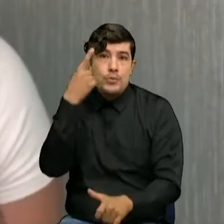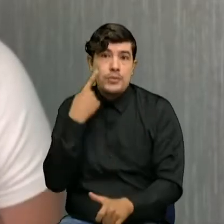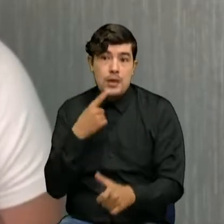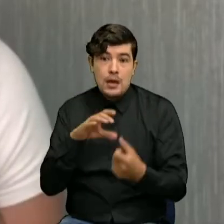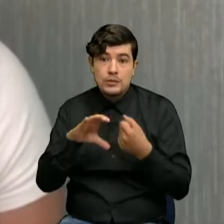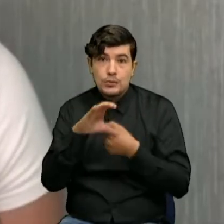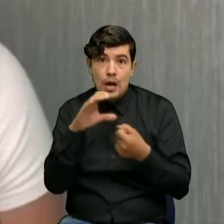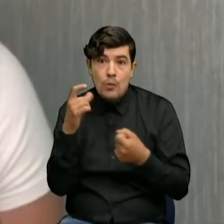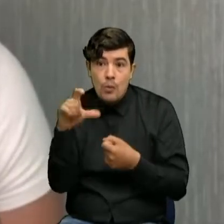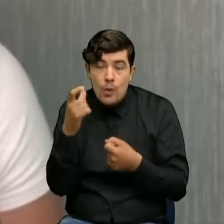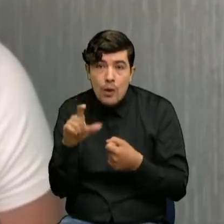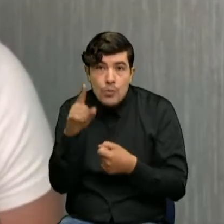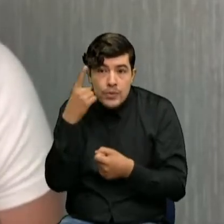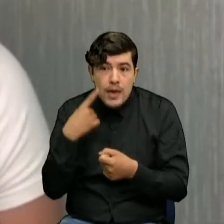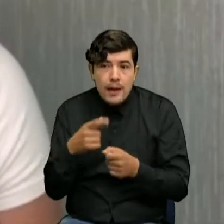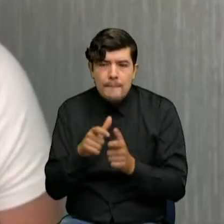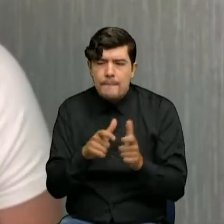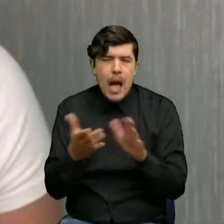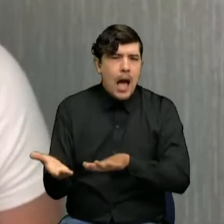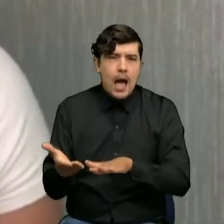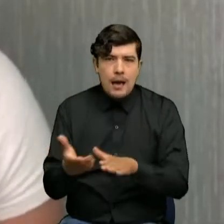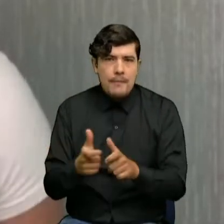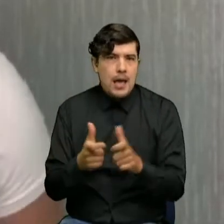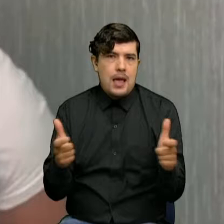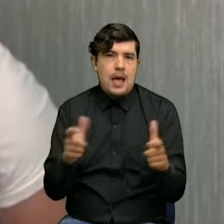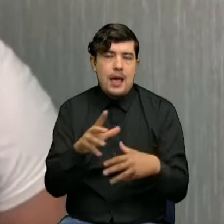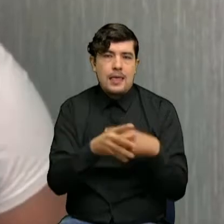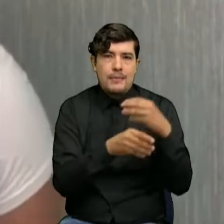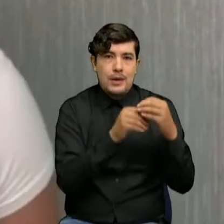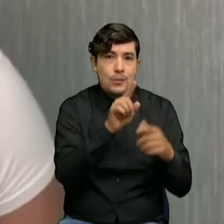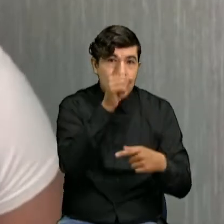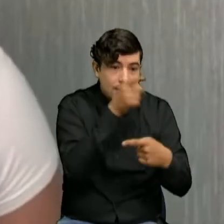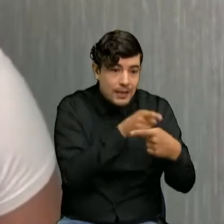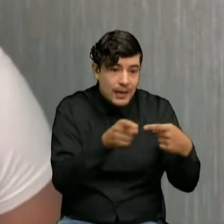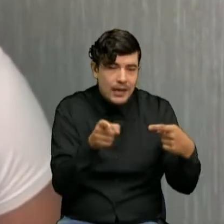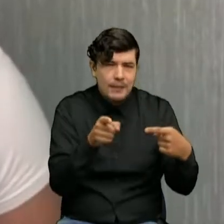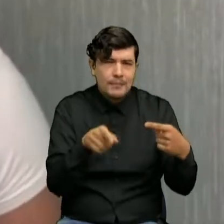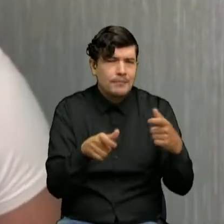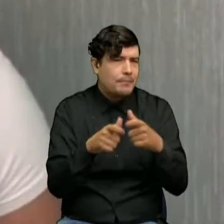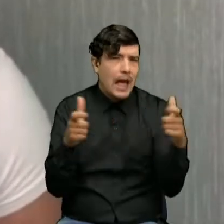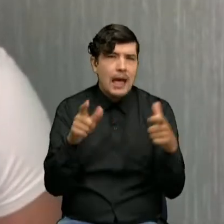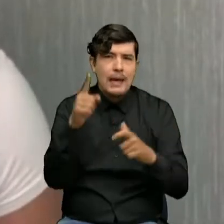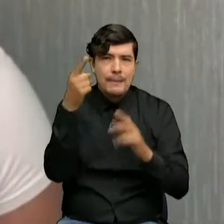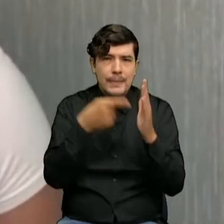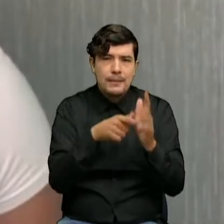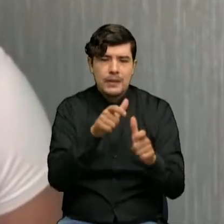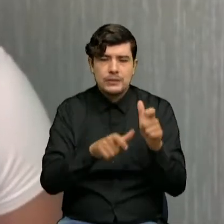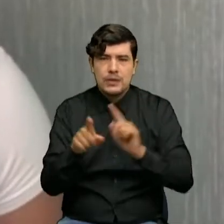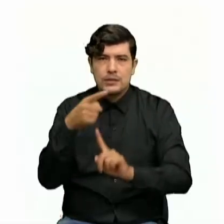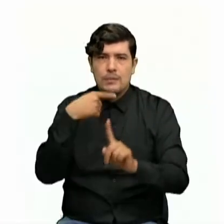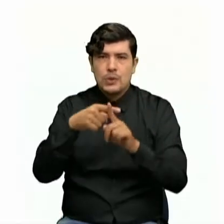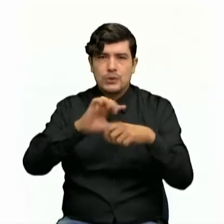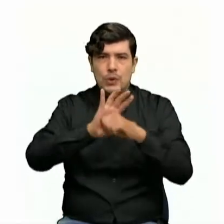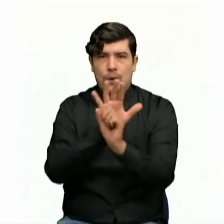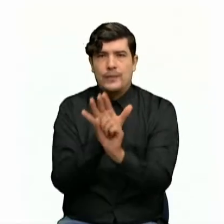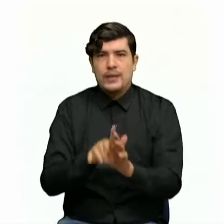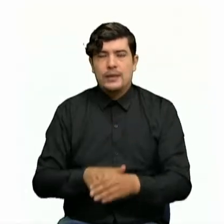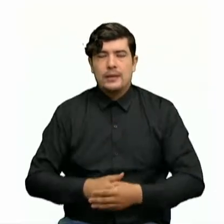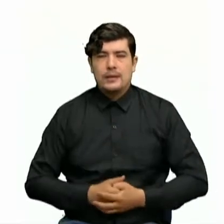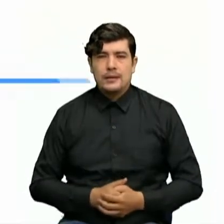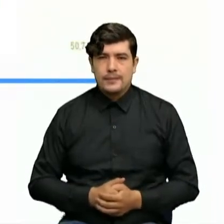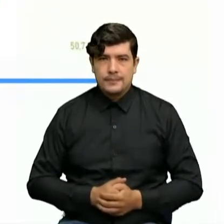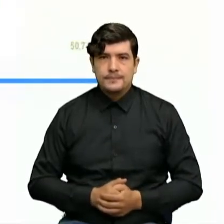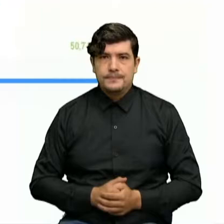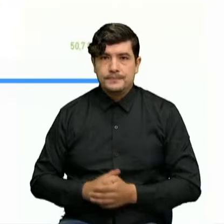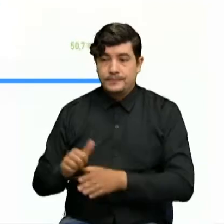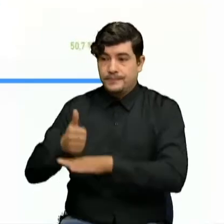ciudad. Y en una semana cerca de 1,000 contagios fueron reportados como positivos por COVID-19. Según las